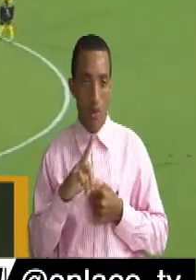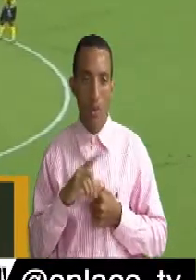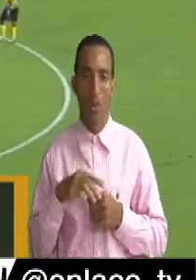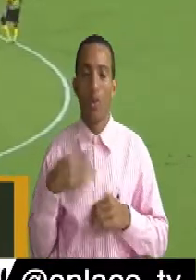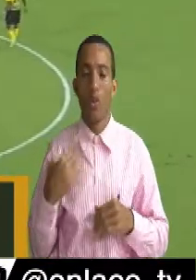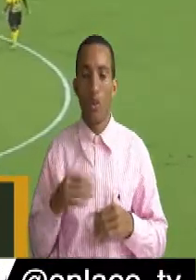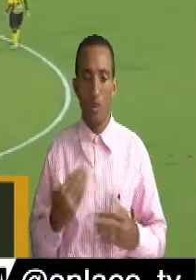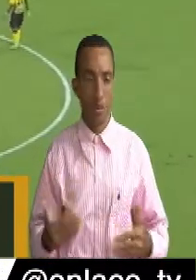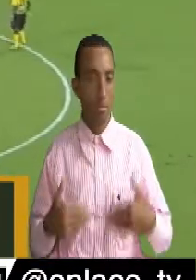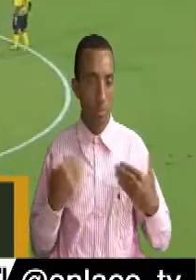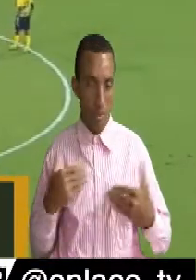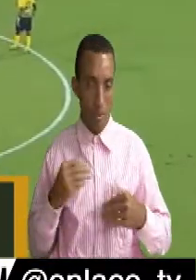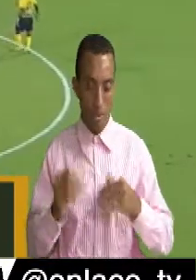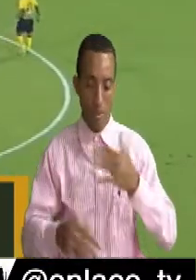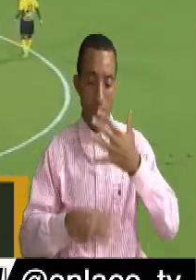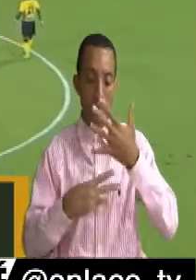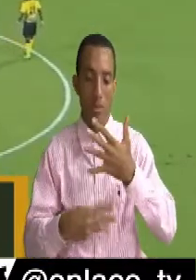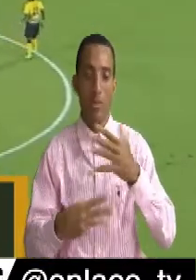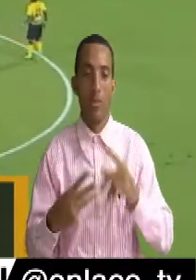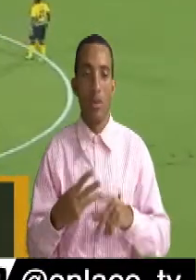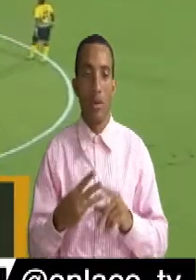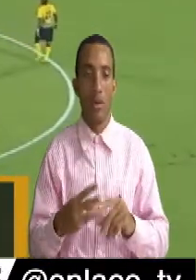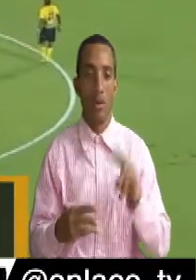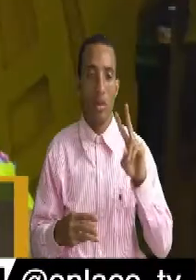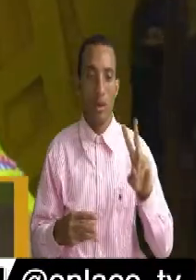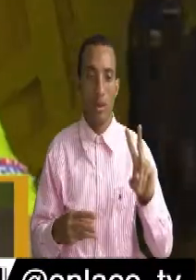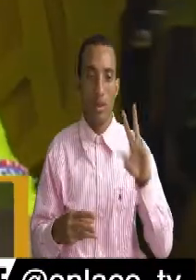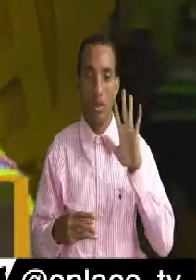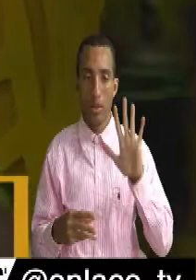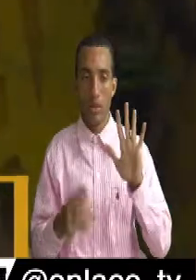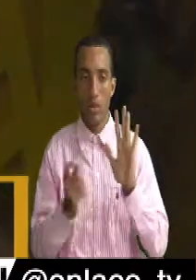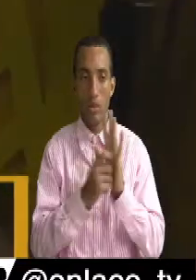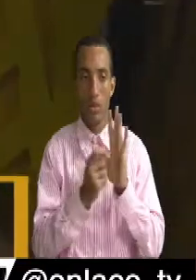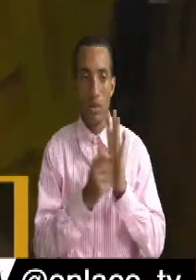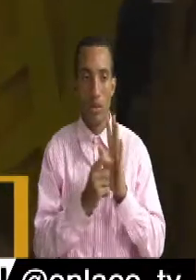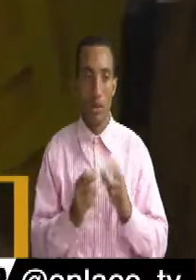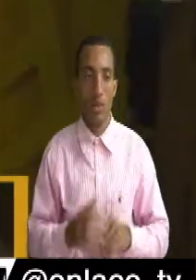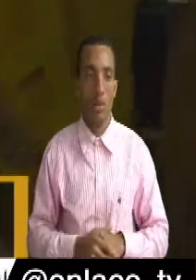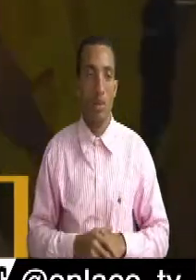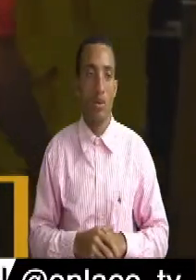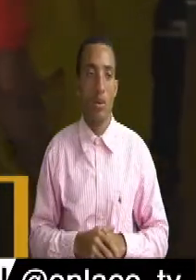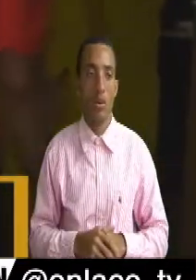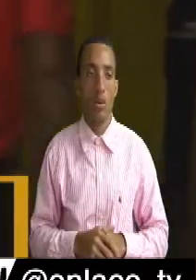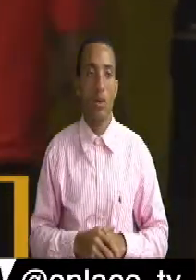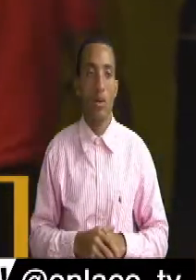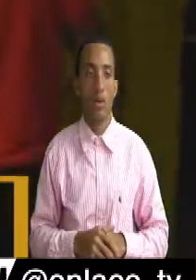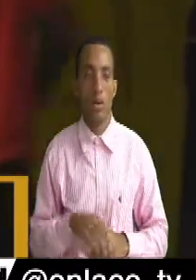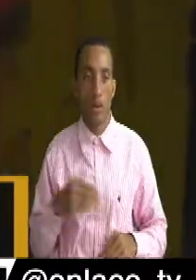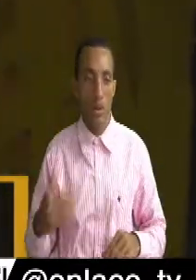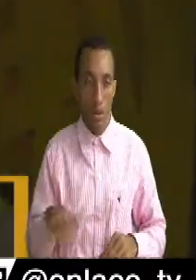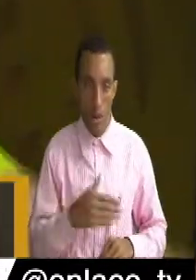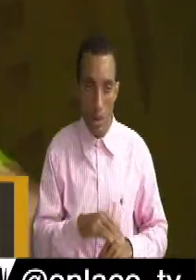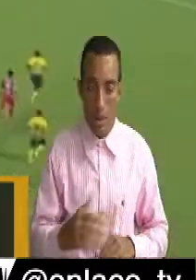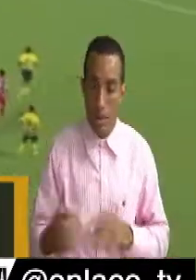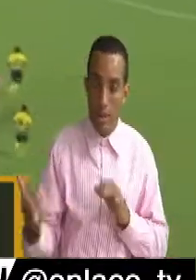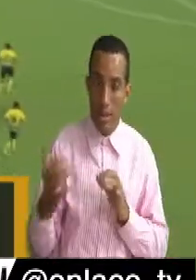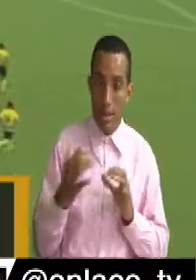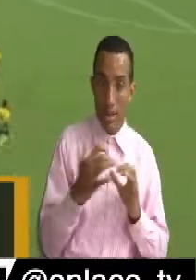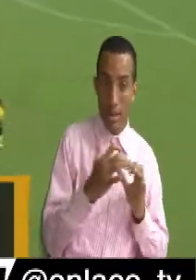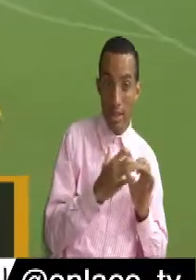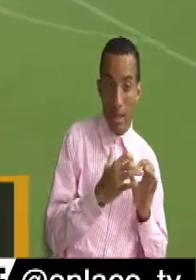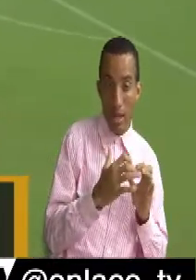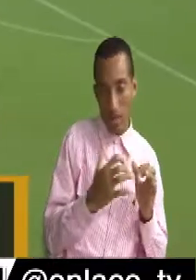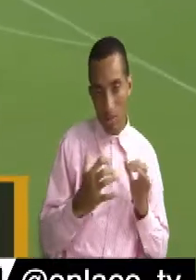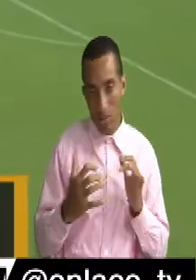que los ubica en la casilla octava con 25 puntos. Que a eso me envía el profe, tratar de darle un poquito más de manejo porque ellos se nos estaban viniendo. Y bueno,